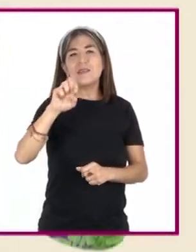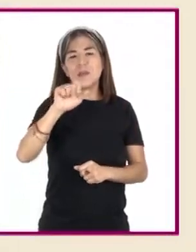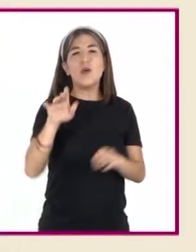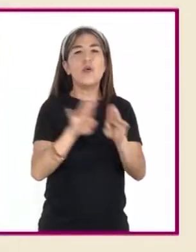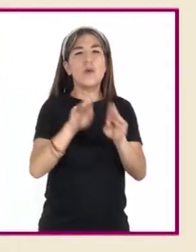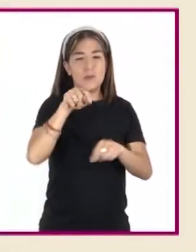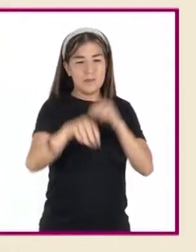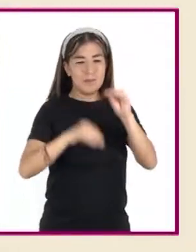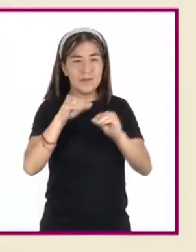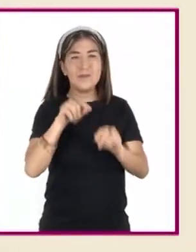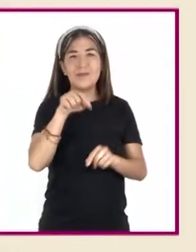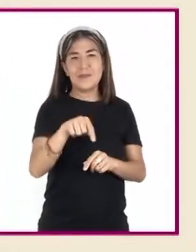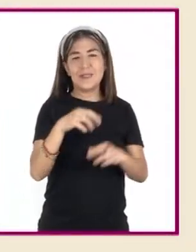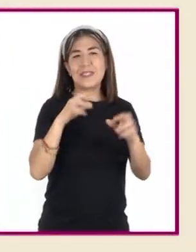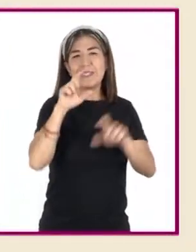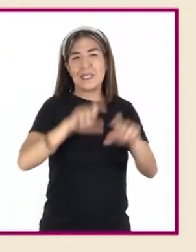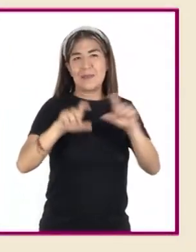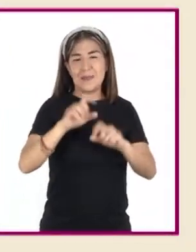químicas.